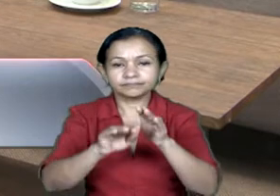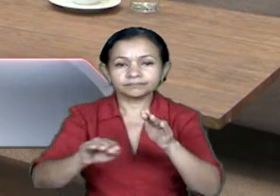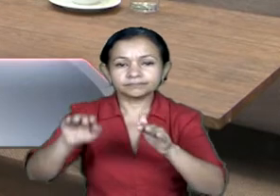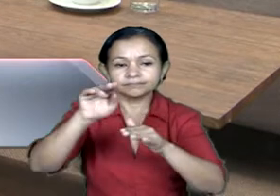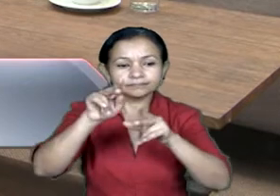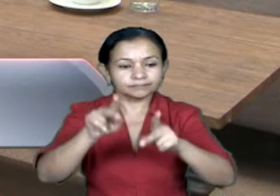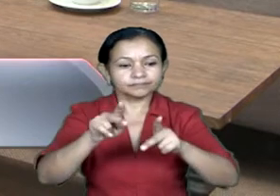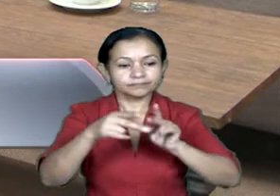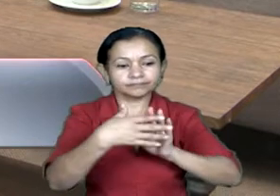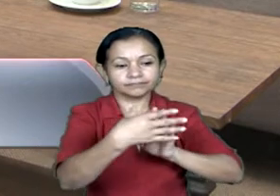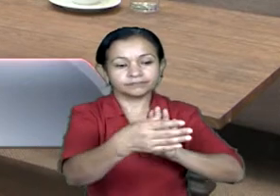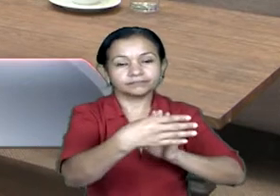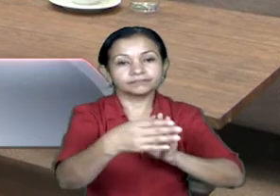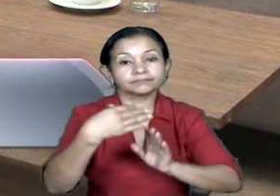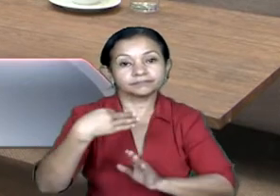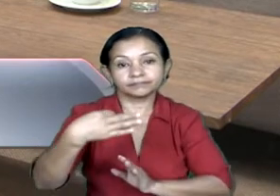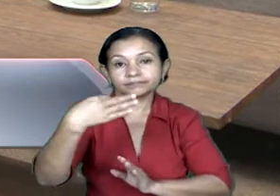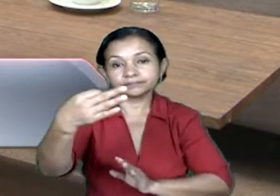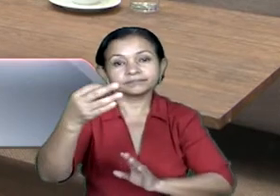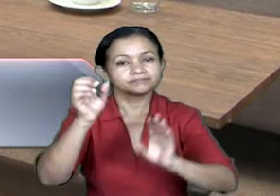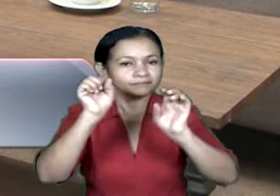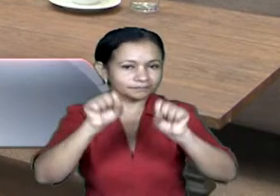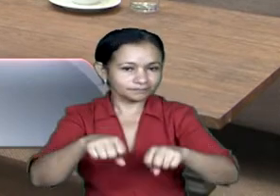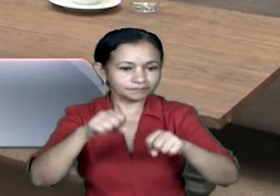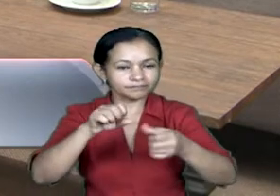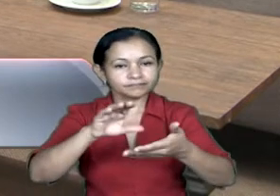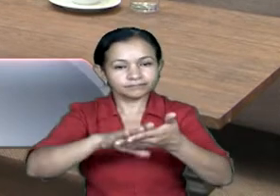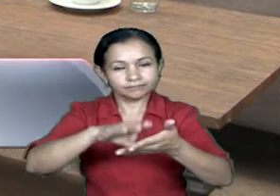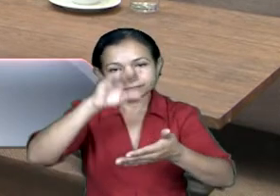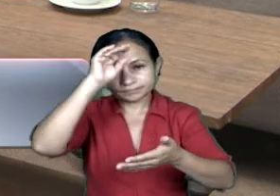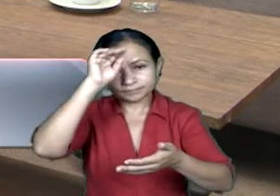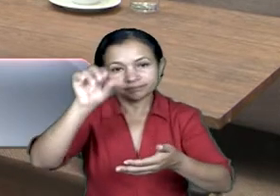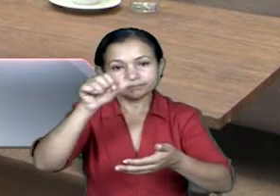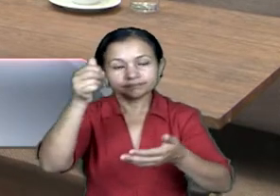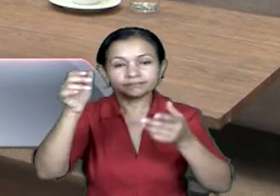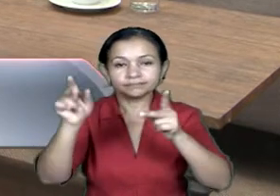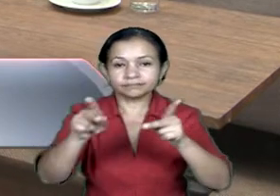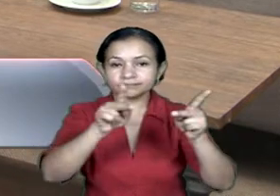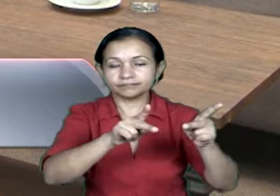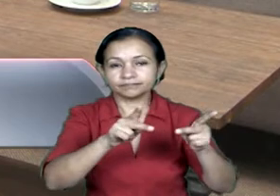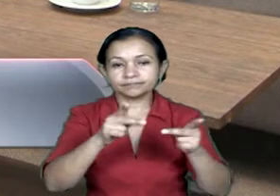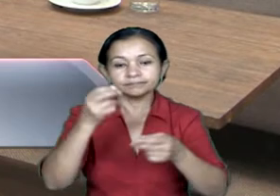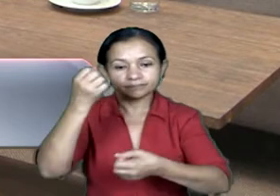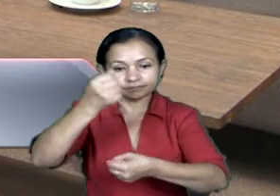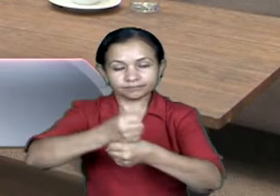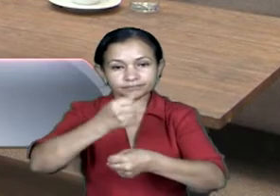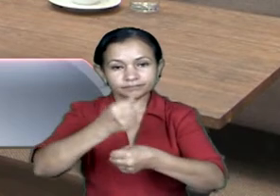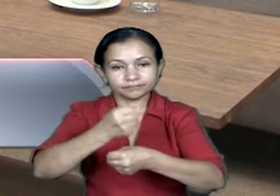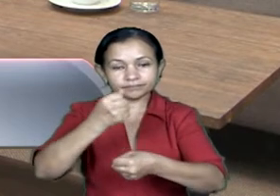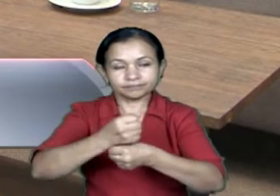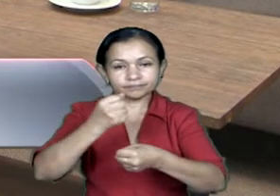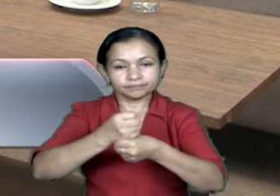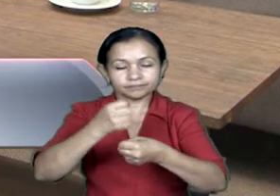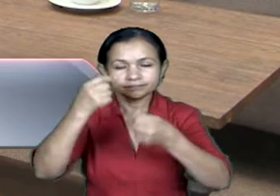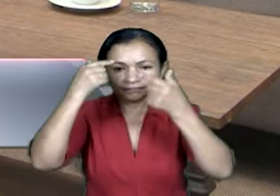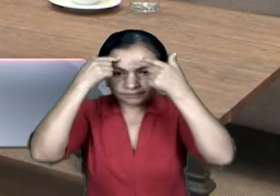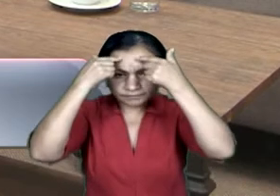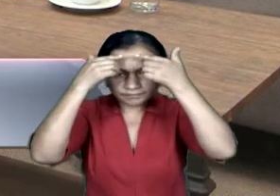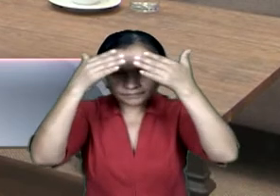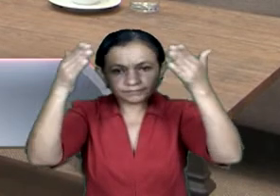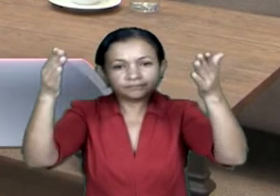cultivadores en el futuro. Y también los técnicos, ¿no? Y van a trabajar conjuntamente, claro,